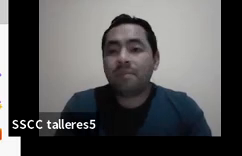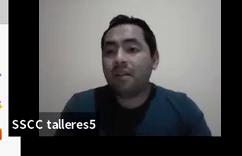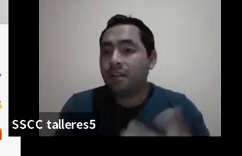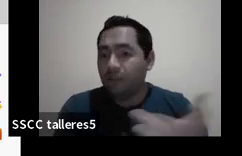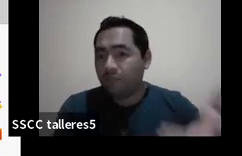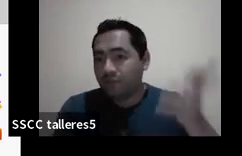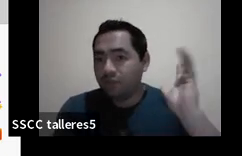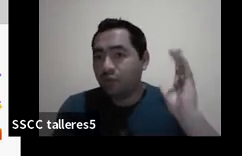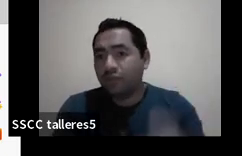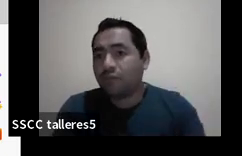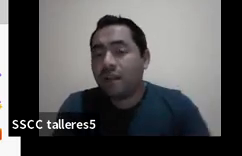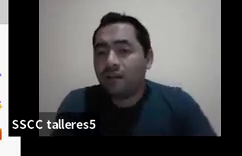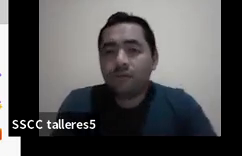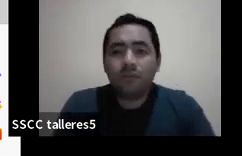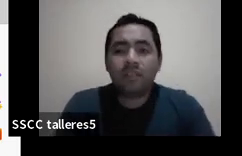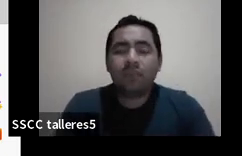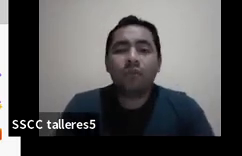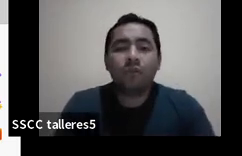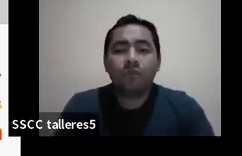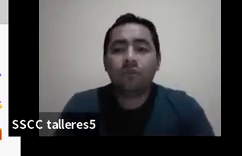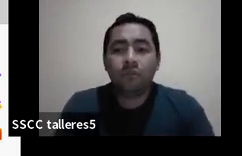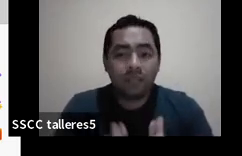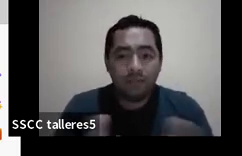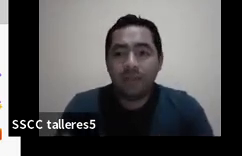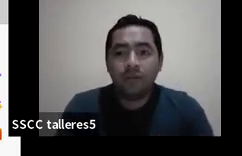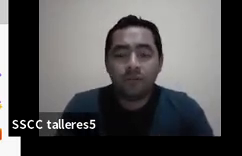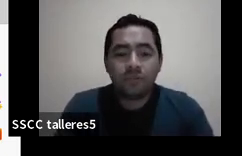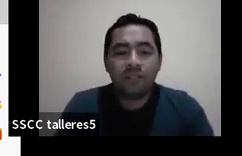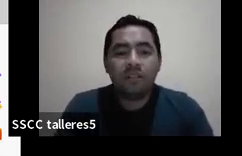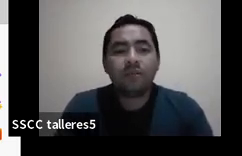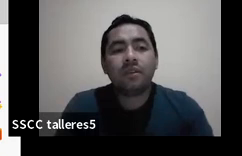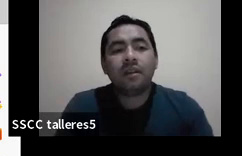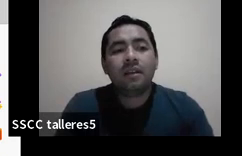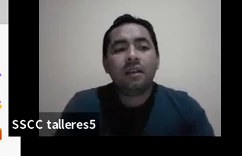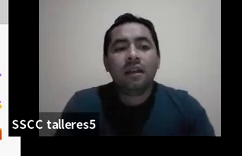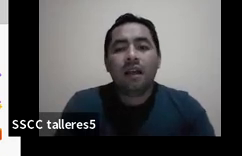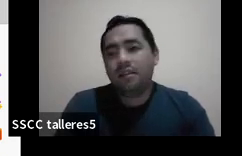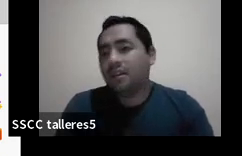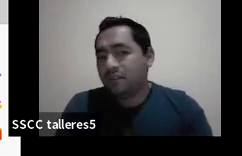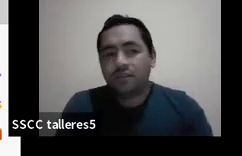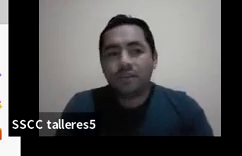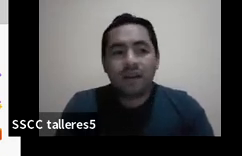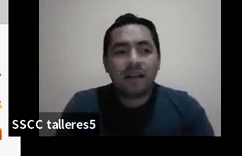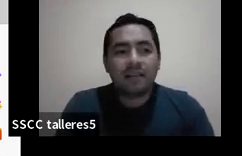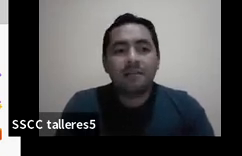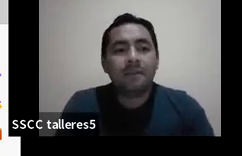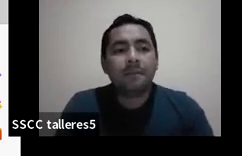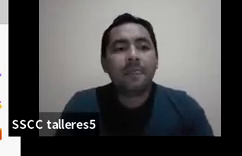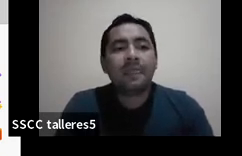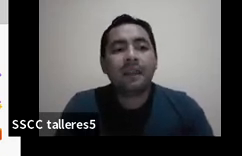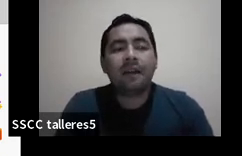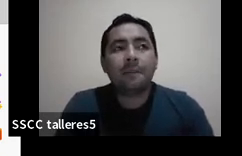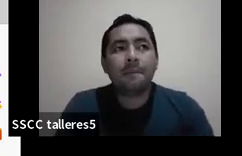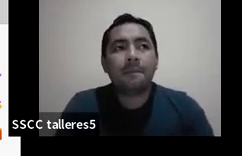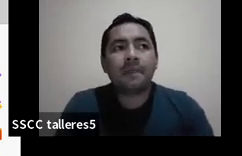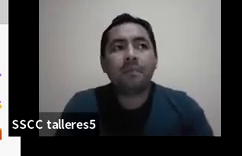y determina que el niño pues escucha normal, ¿no? Todo está bien con sus sentidos, así que se lo llevan a casa,